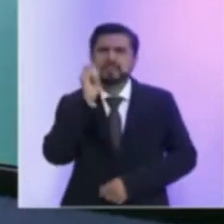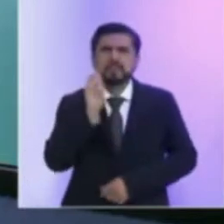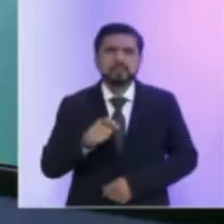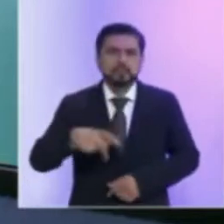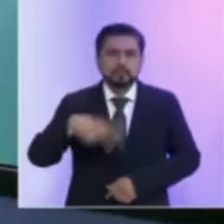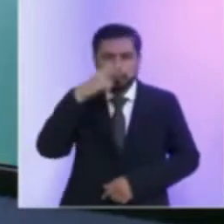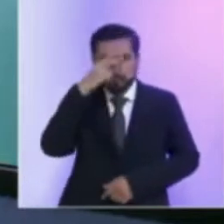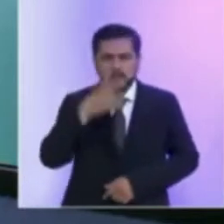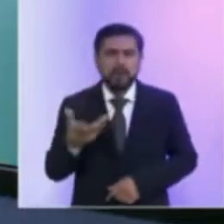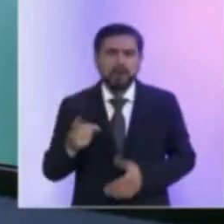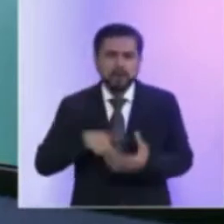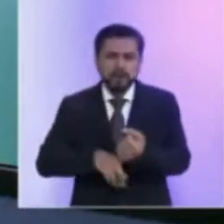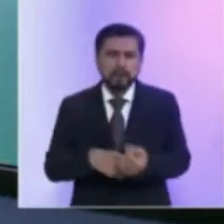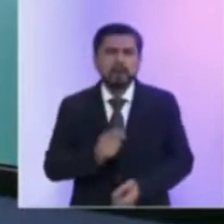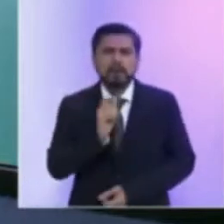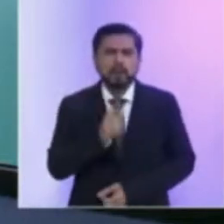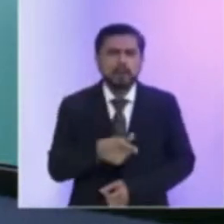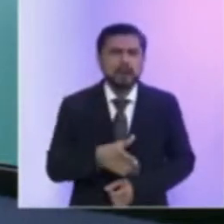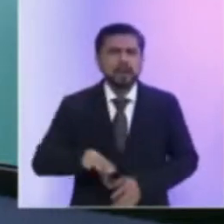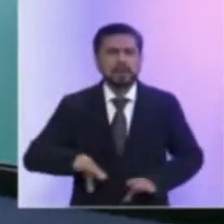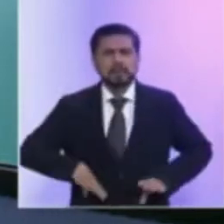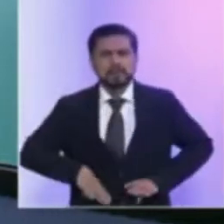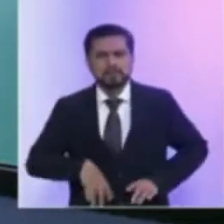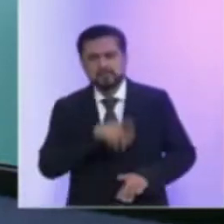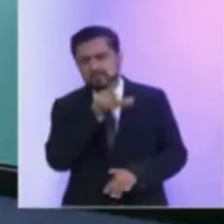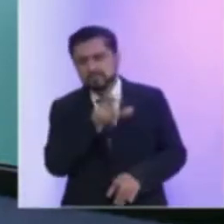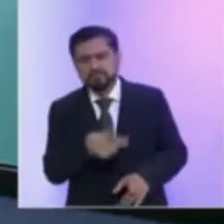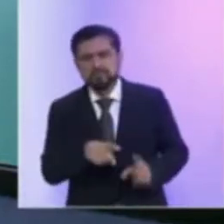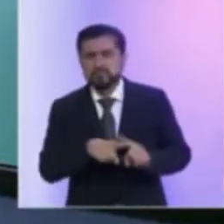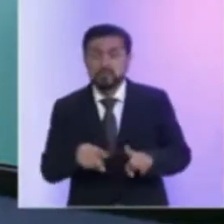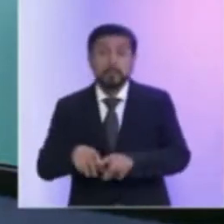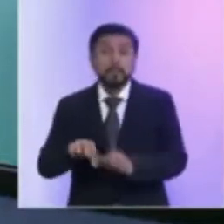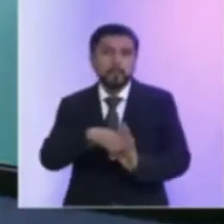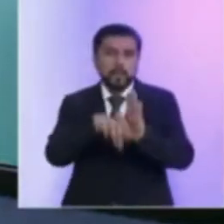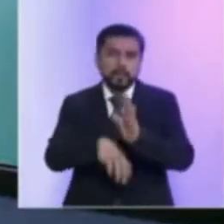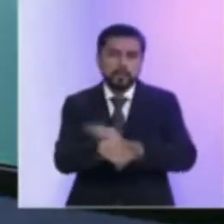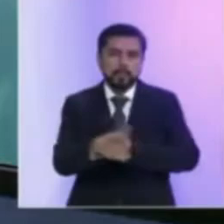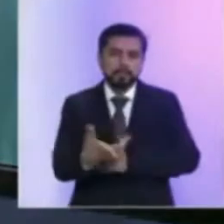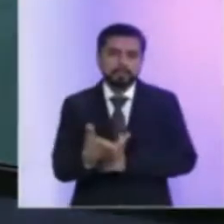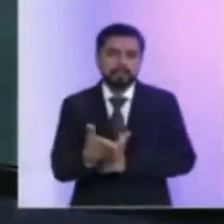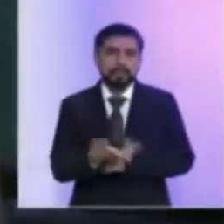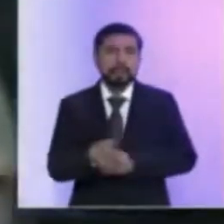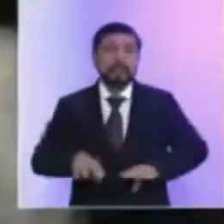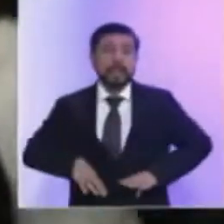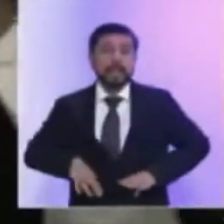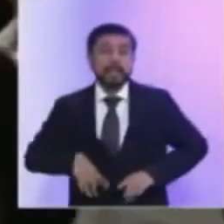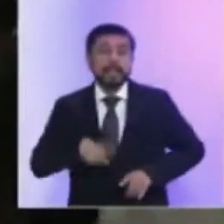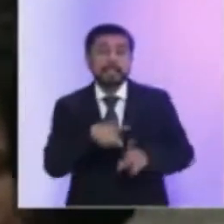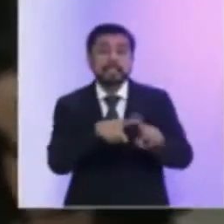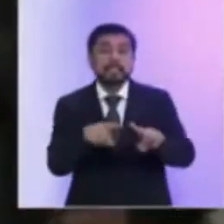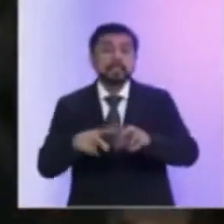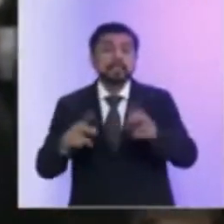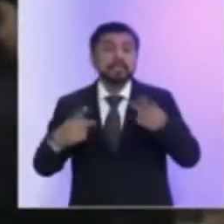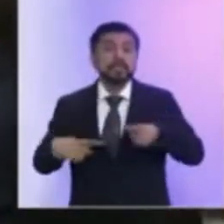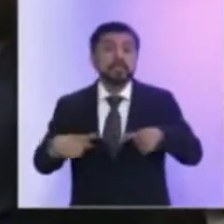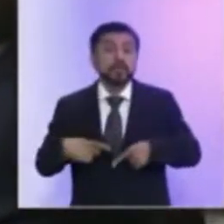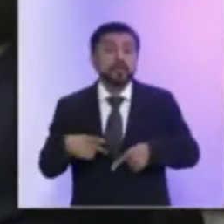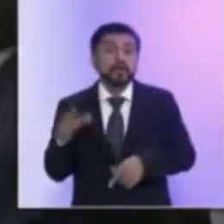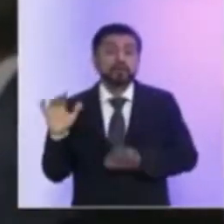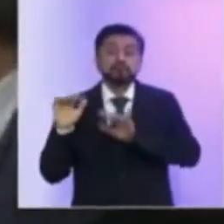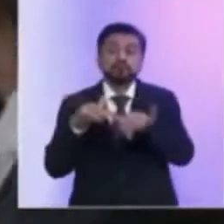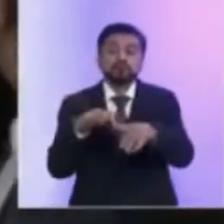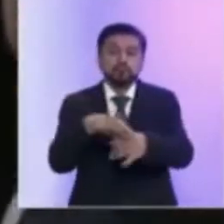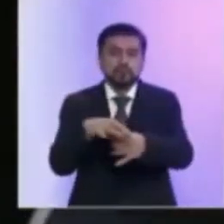hoy estamos viviendo y sobre todo que estamos atestiguando. Por ejemplo, las características de los votantes. ¿Sabían ustedes que